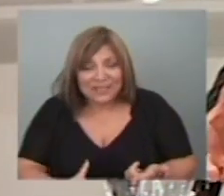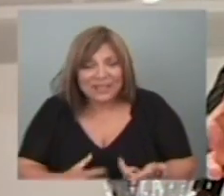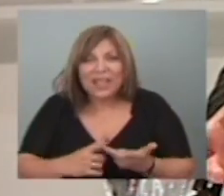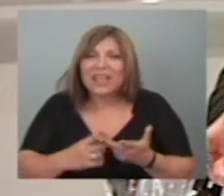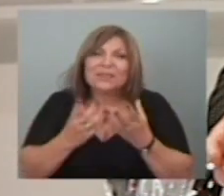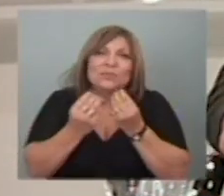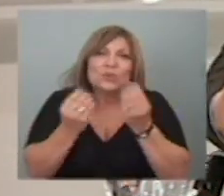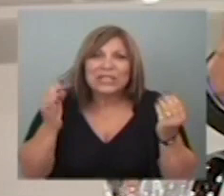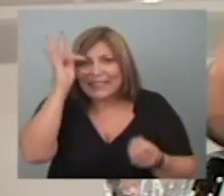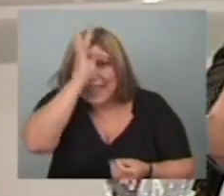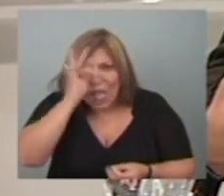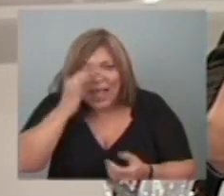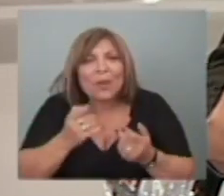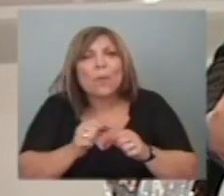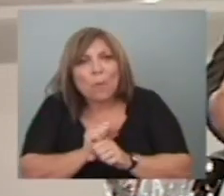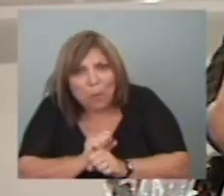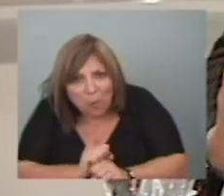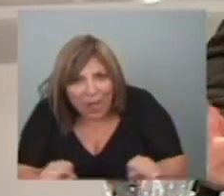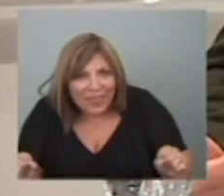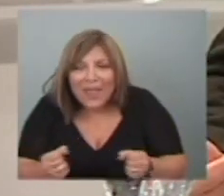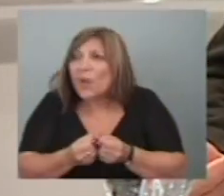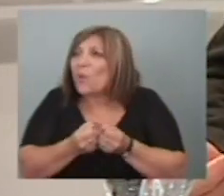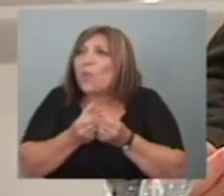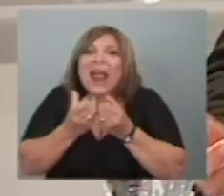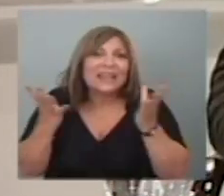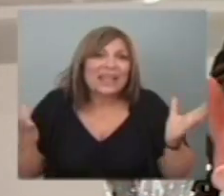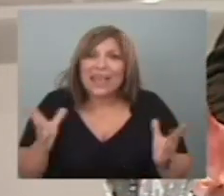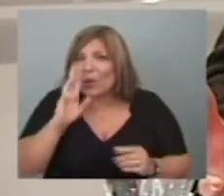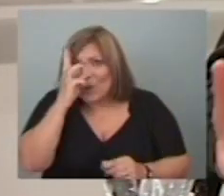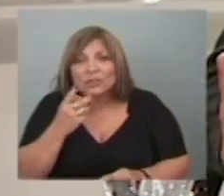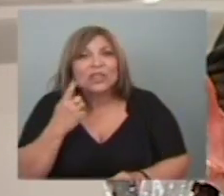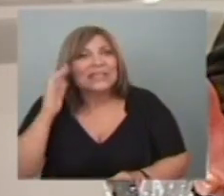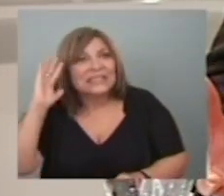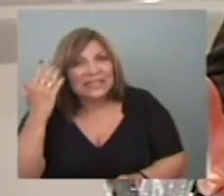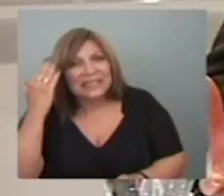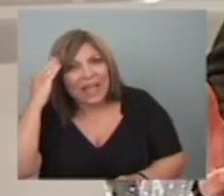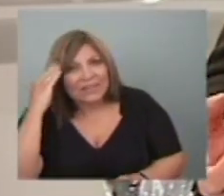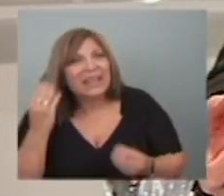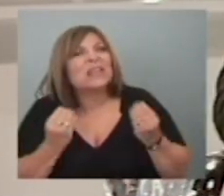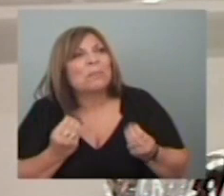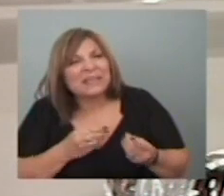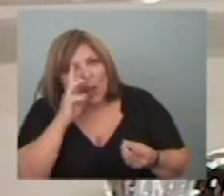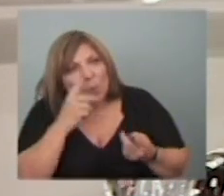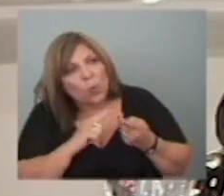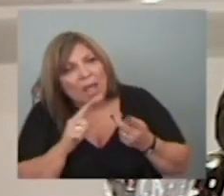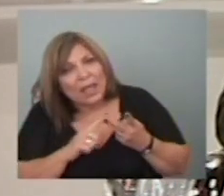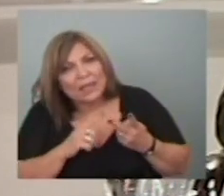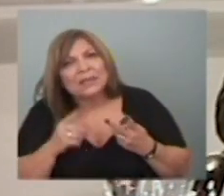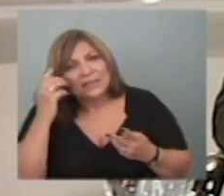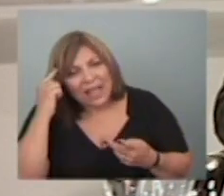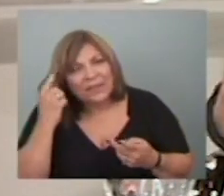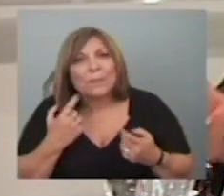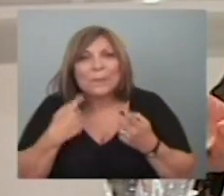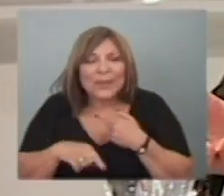una cantidad de tecnología que le permite a cualquier ciudadano conocer mucho lo que sucede acá. Pero, sinceramente, lo que